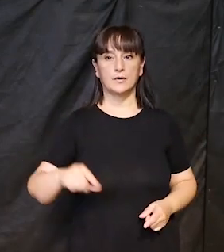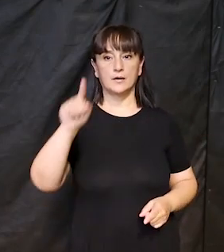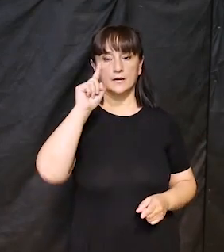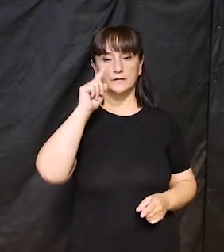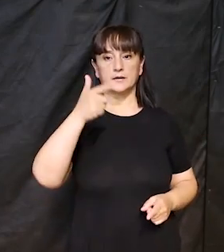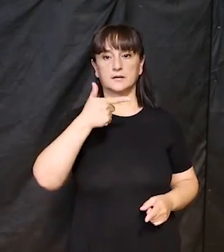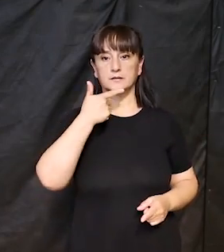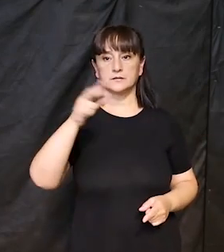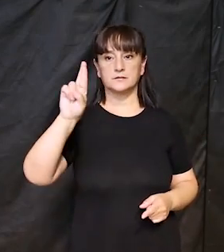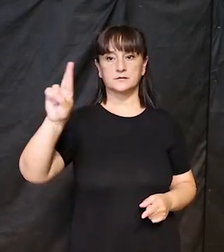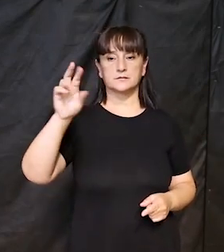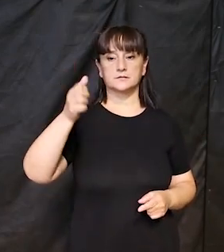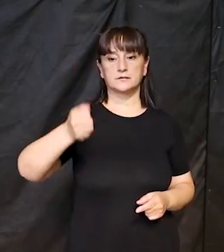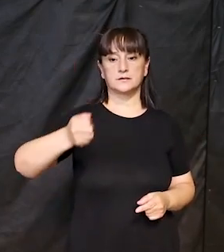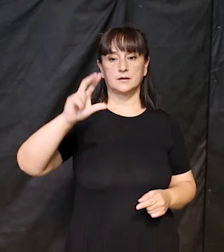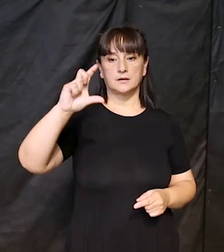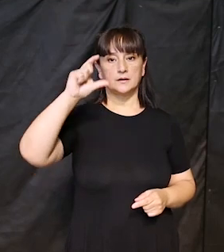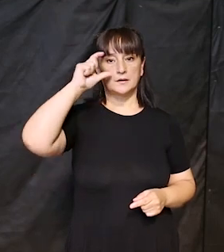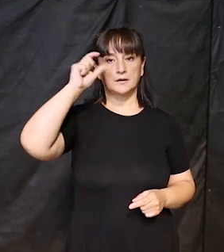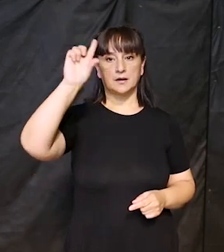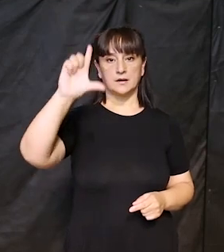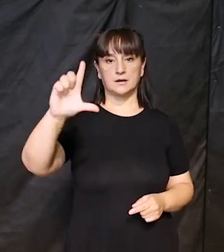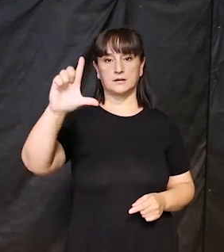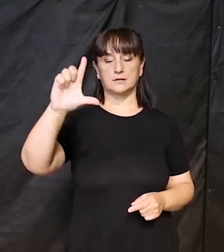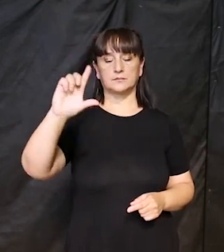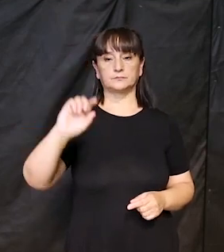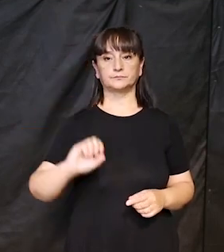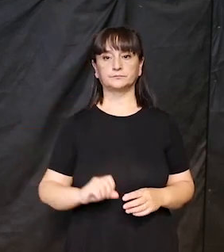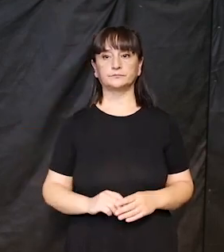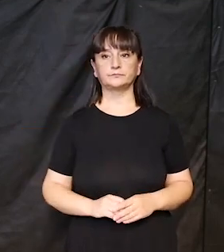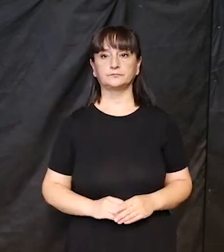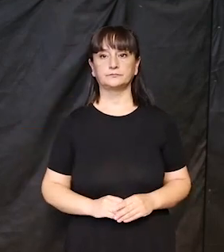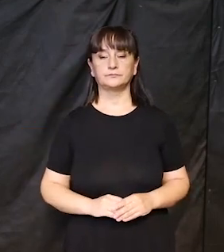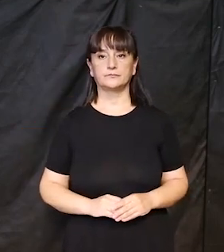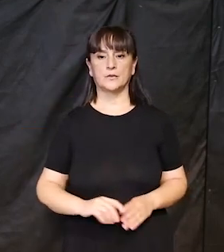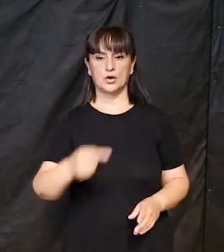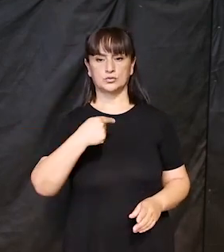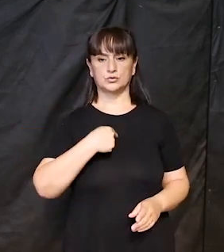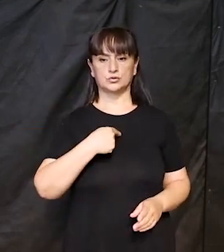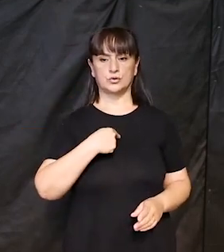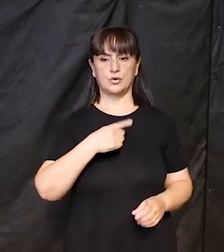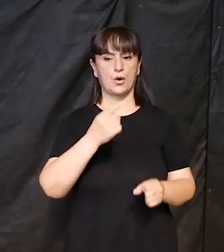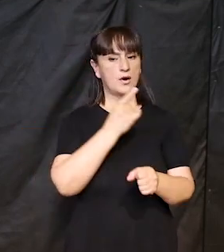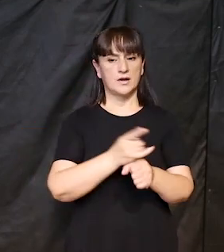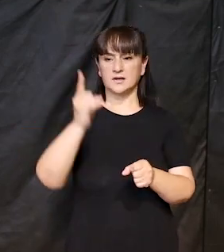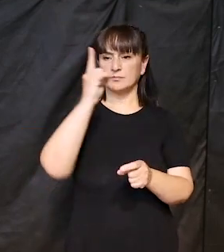familia es pobre soy el más pequeño es imposible que yo lo pueda lograr